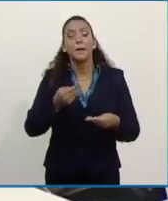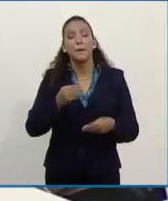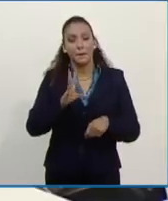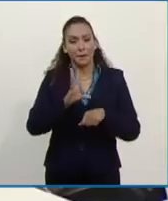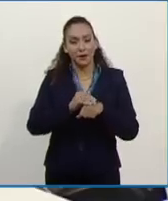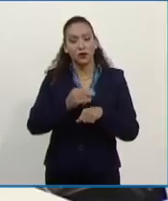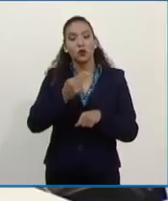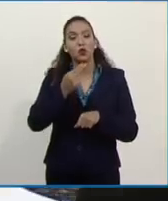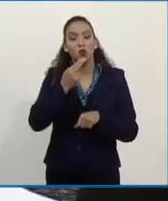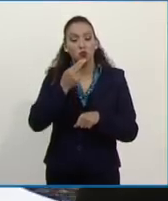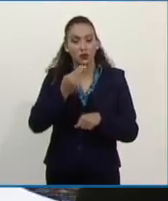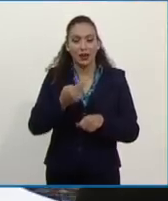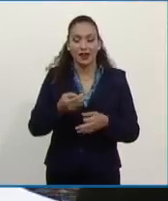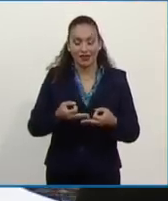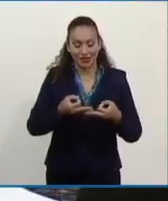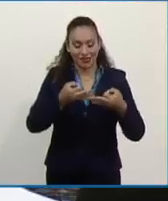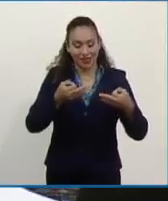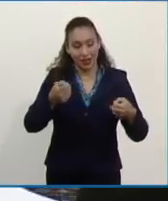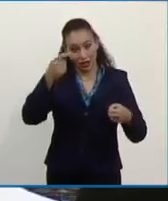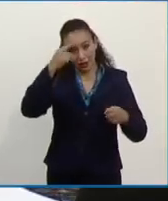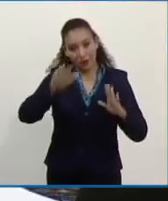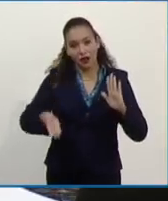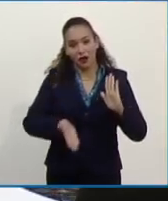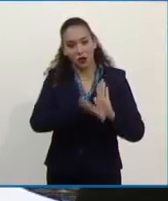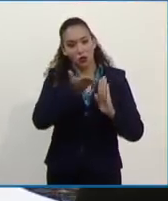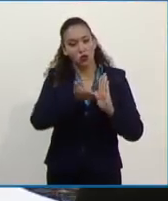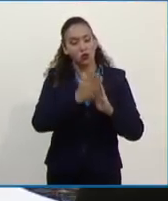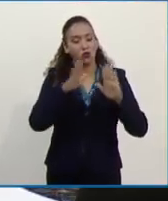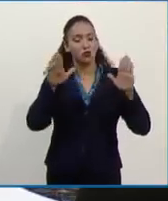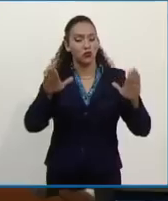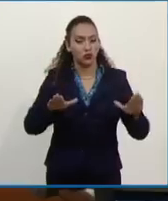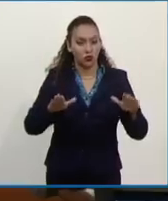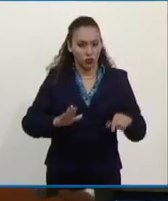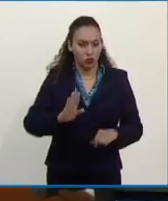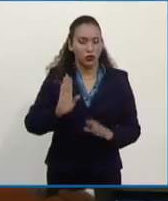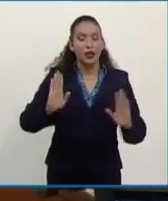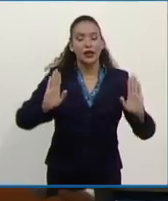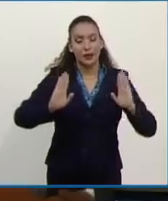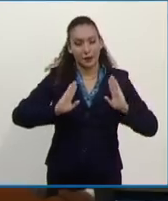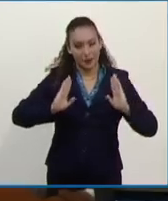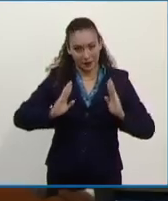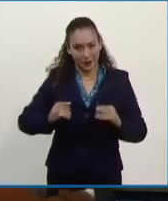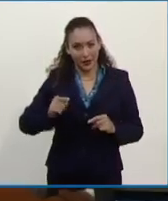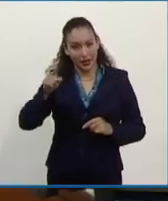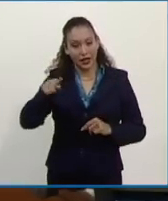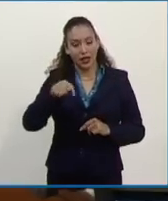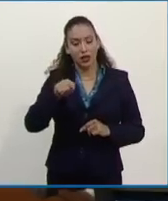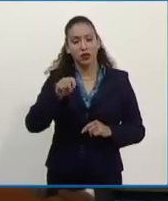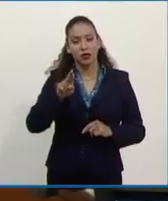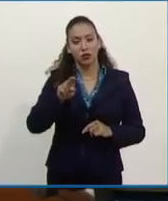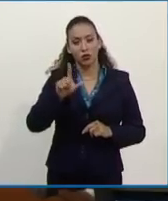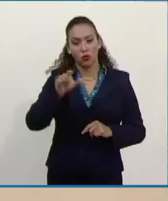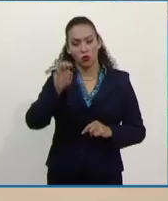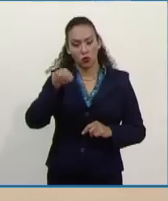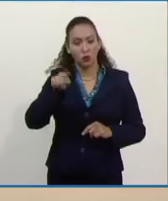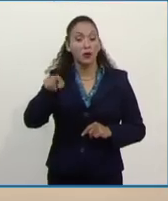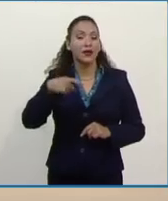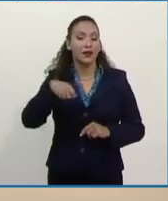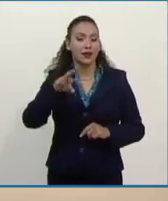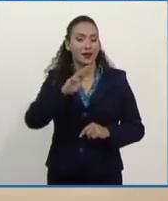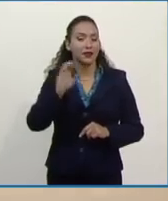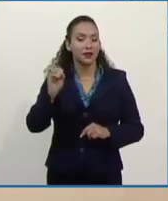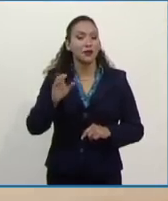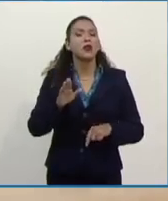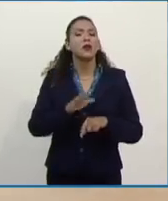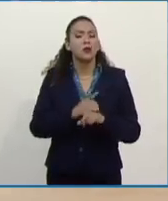suelo forestal para la construcción de una base militar y del aeropuerto Felipe Carrillo Puerto en Tulum, Quintana Roo, pues el solicitante